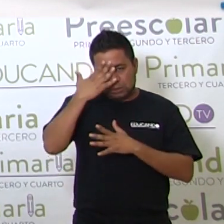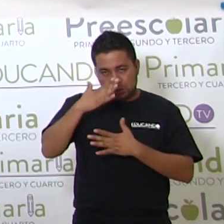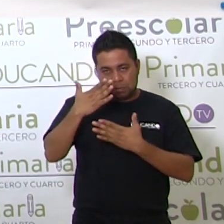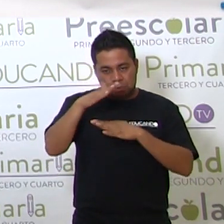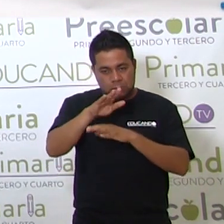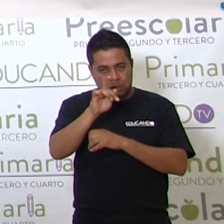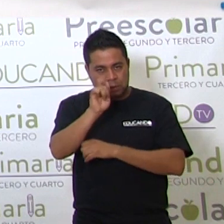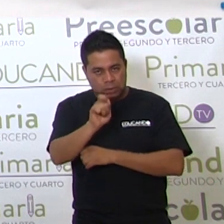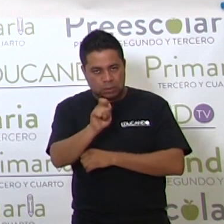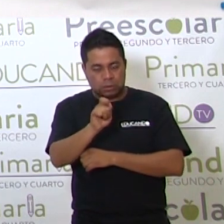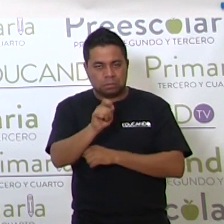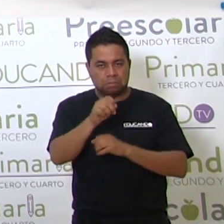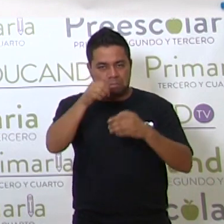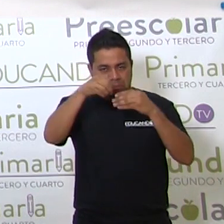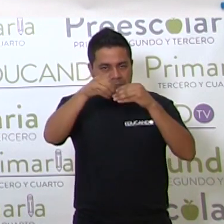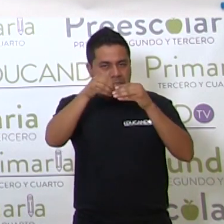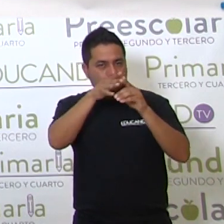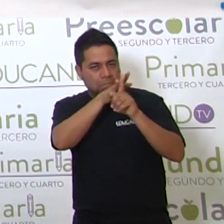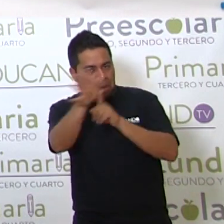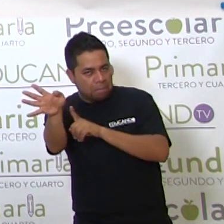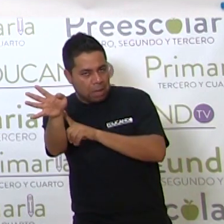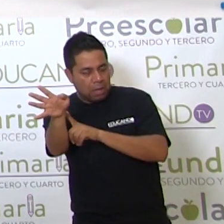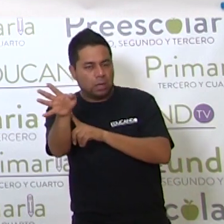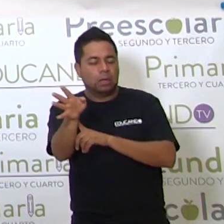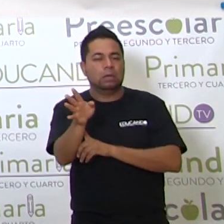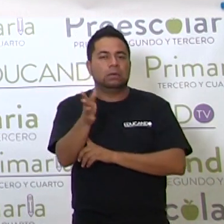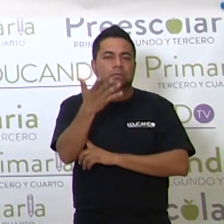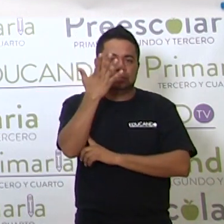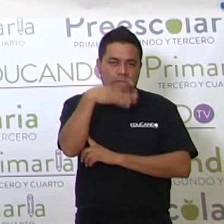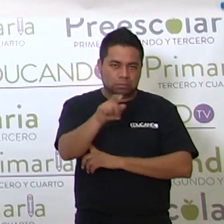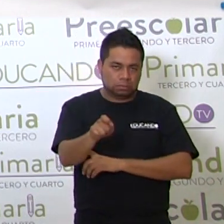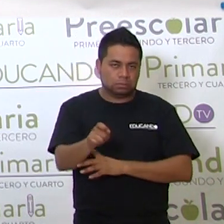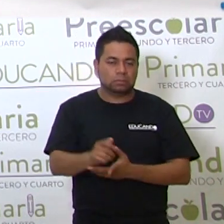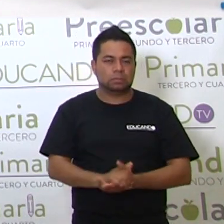mapa conceptual, que es